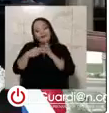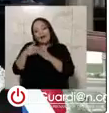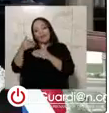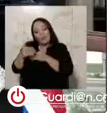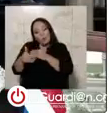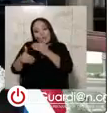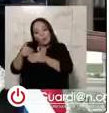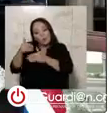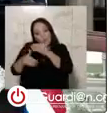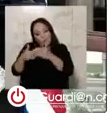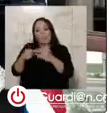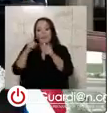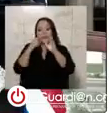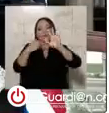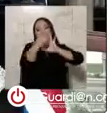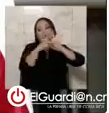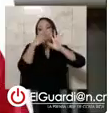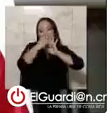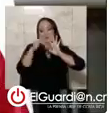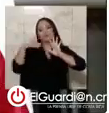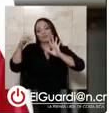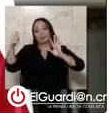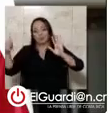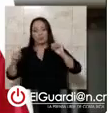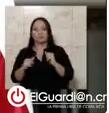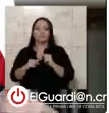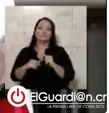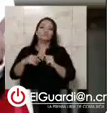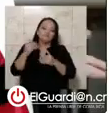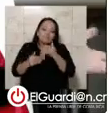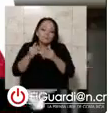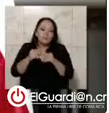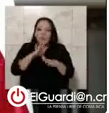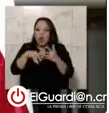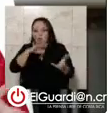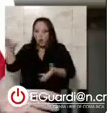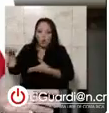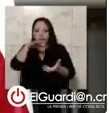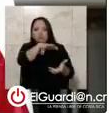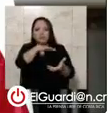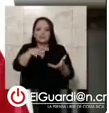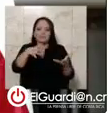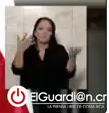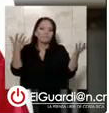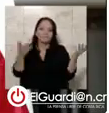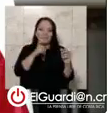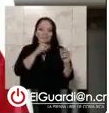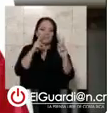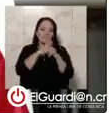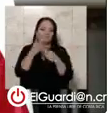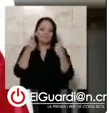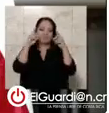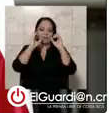entradita, el plato principal y después traemos otro. Hay una secuencia natural de cosas. Ponerlo todo en la mesa al mismo tiempo no va a hacer que